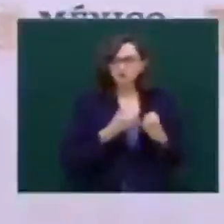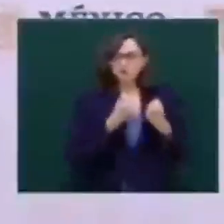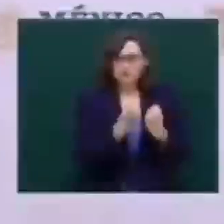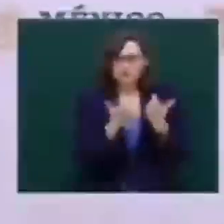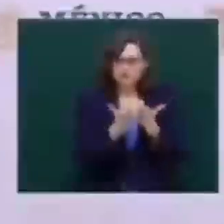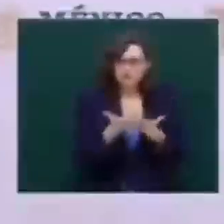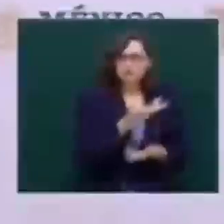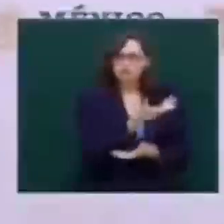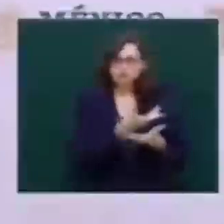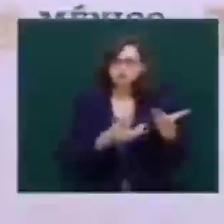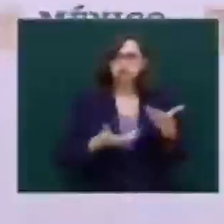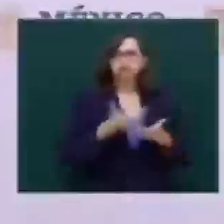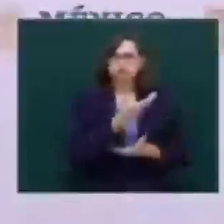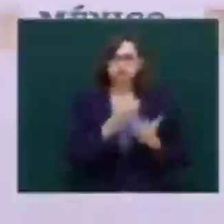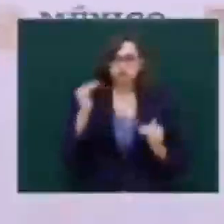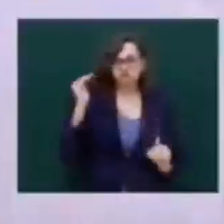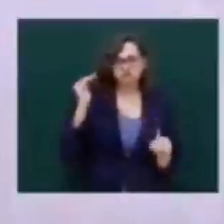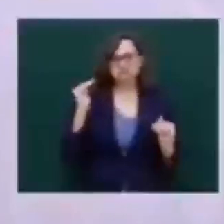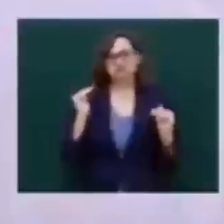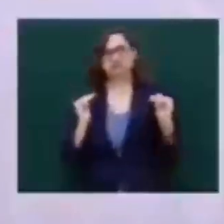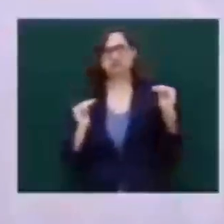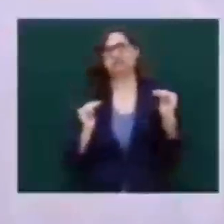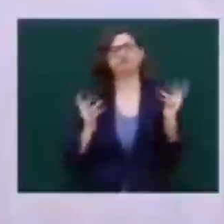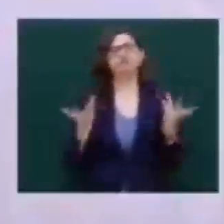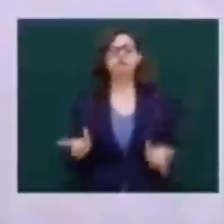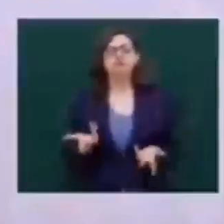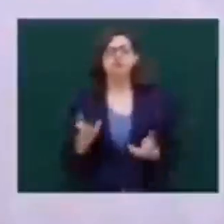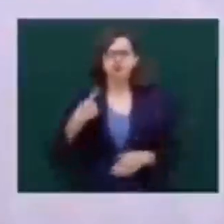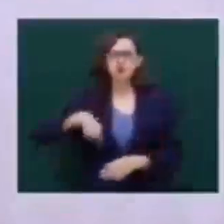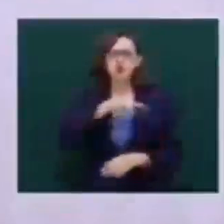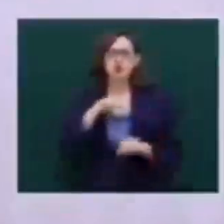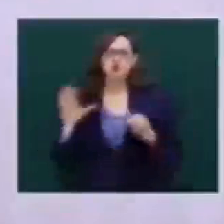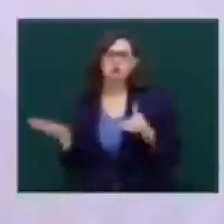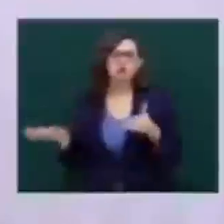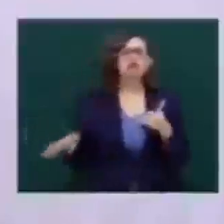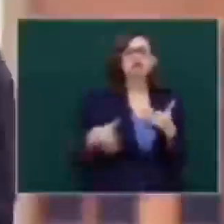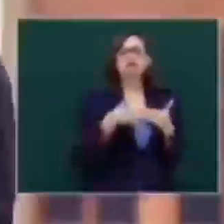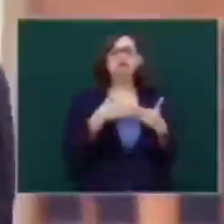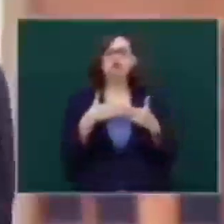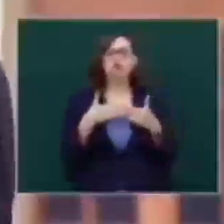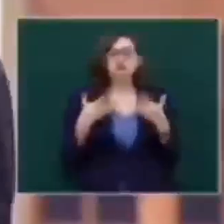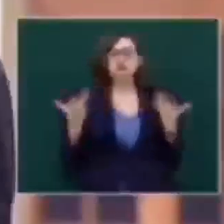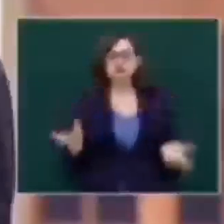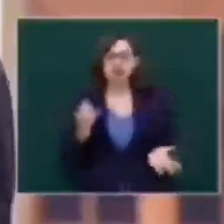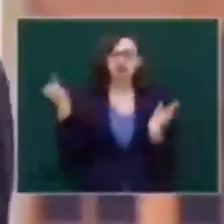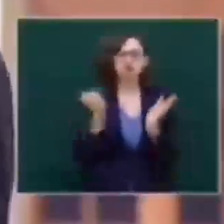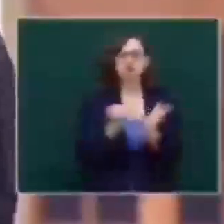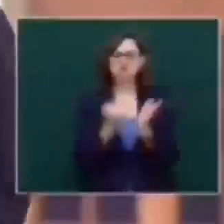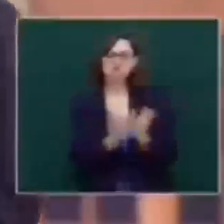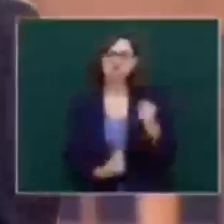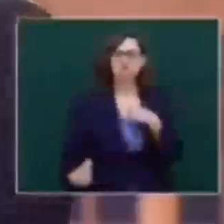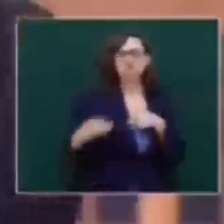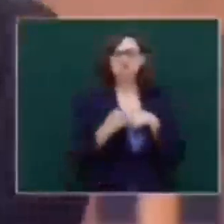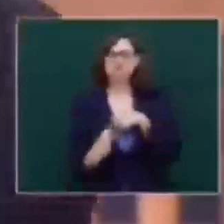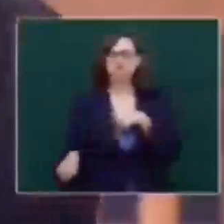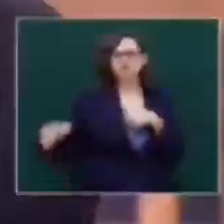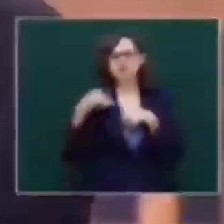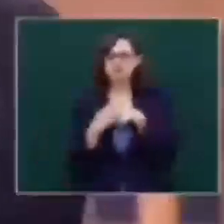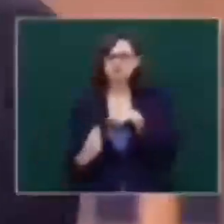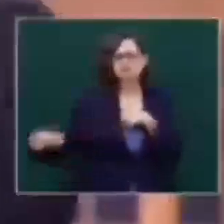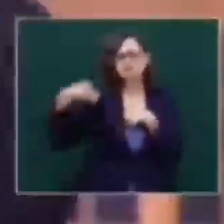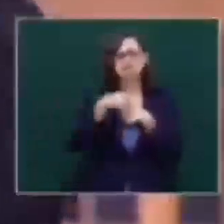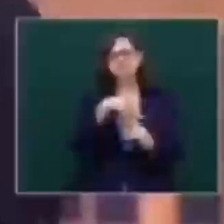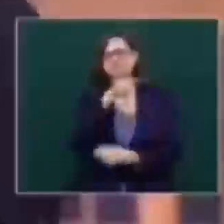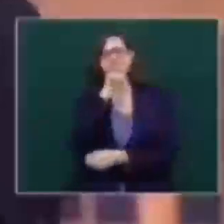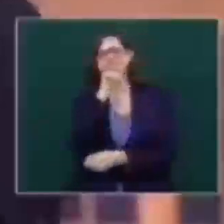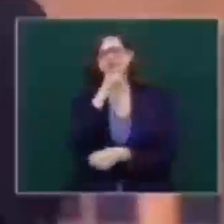veo otra salida. No podemos cerrar nuestras economías ni apostar a la aplicación de aranceles a países exportadores del mundo, y mucho